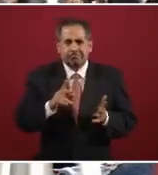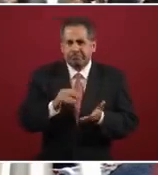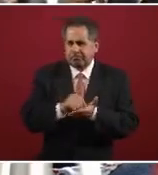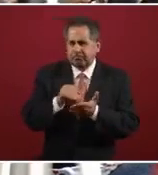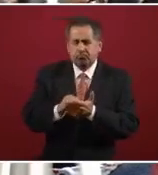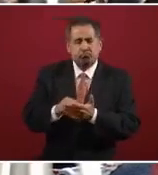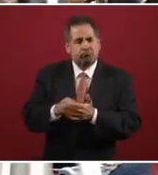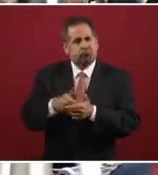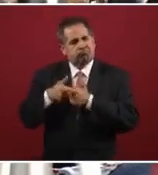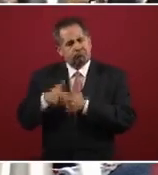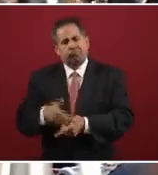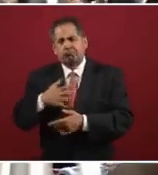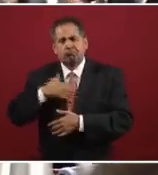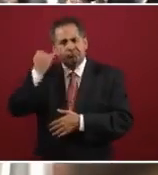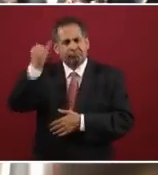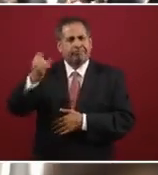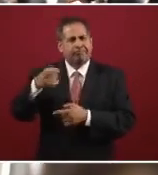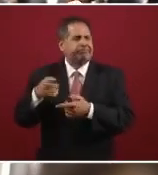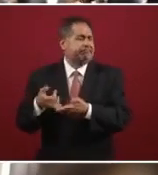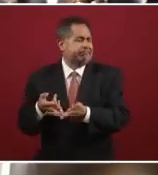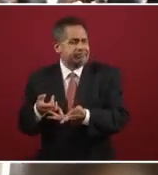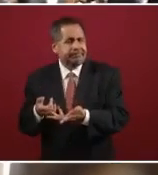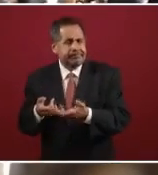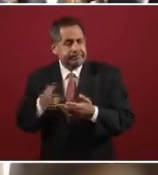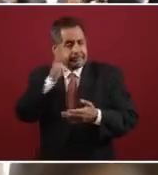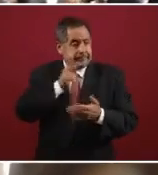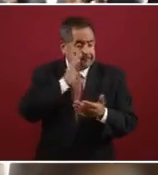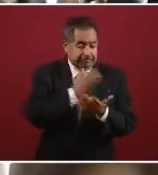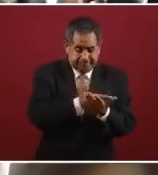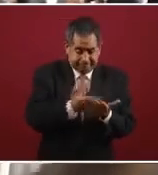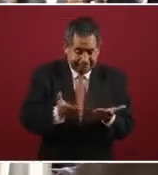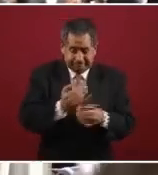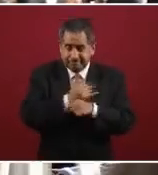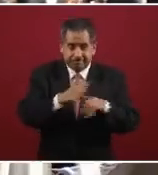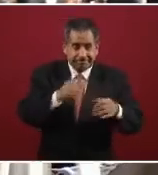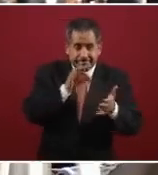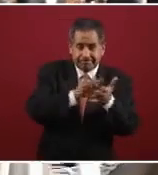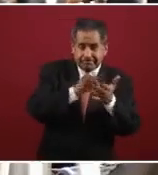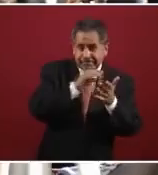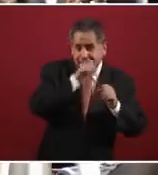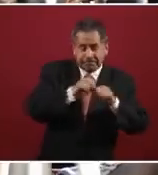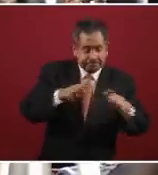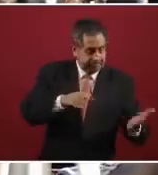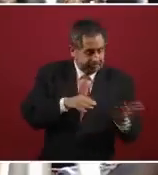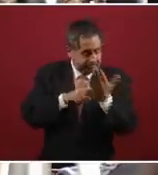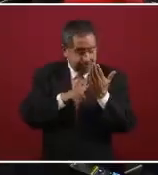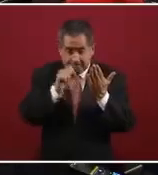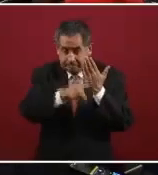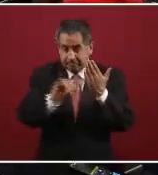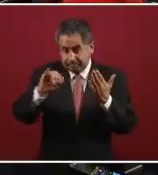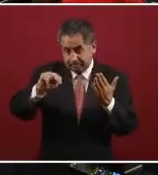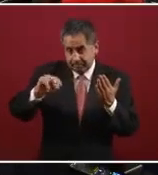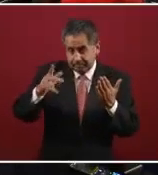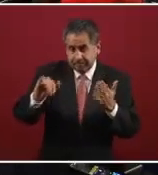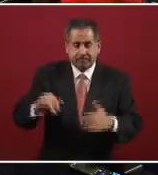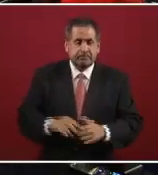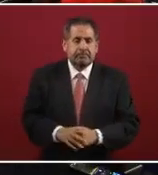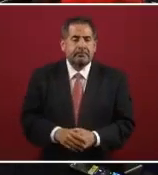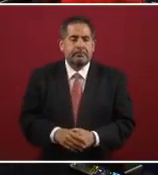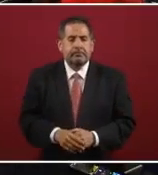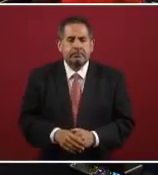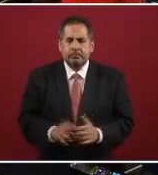en esta postura a pesar de las de las pruebas o de los indicadores que ya señala el propio inegi si